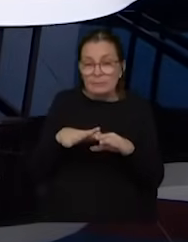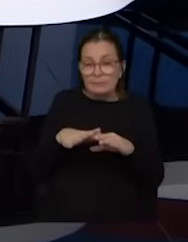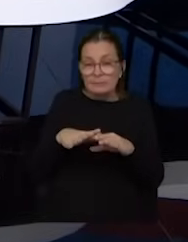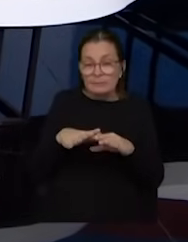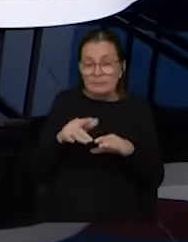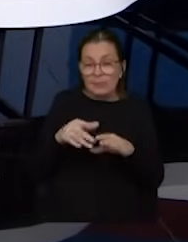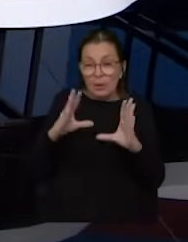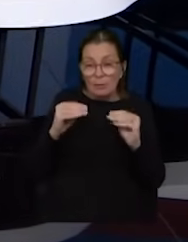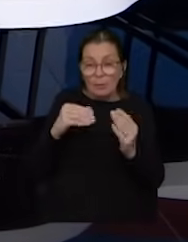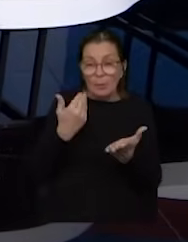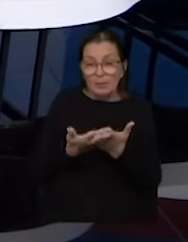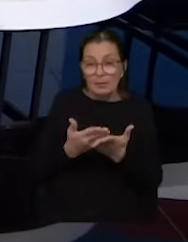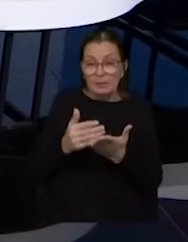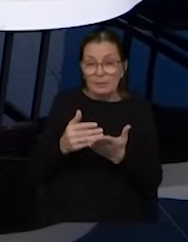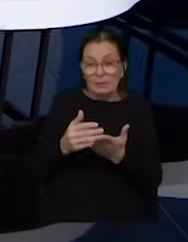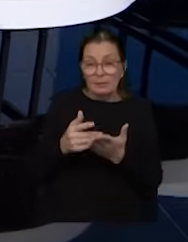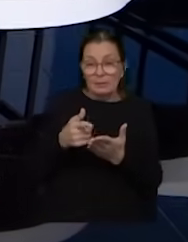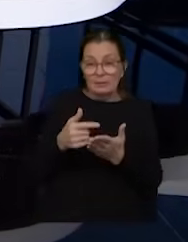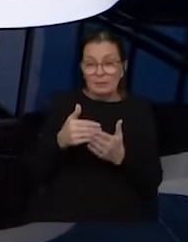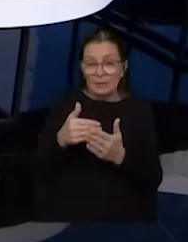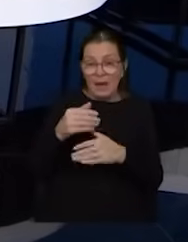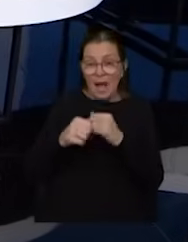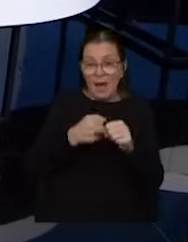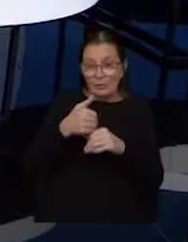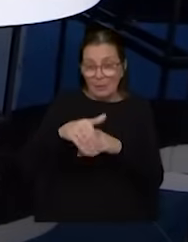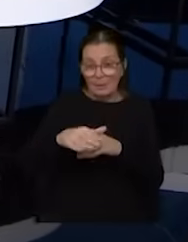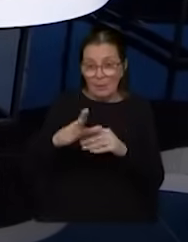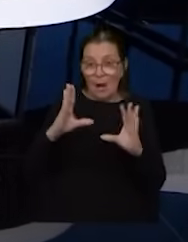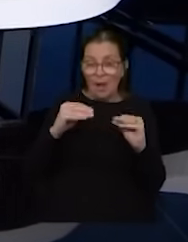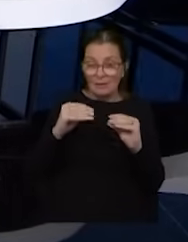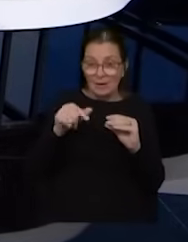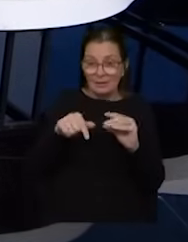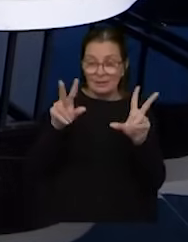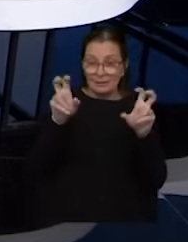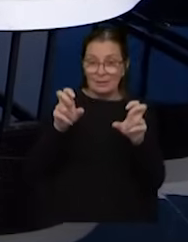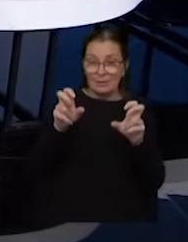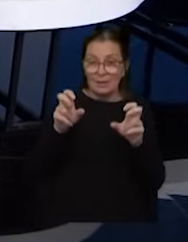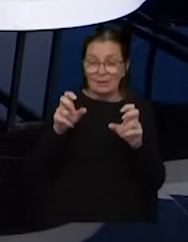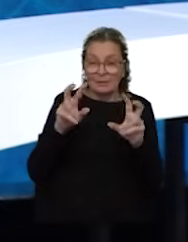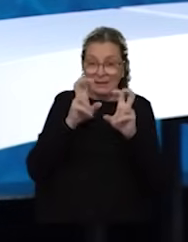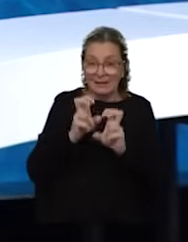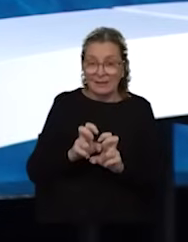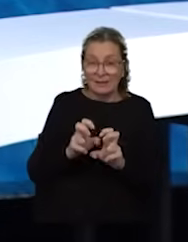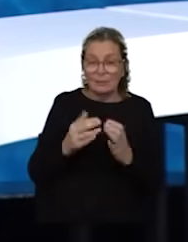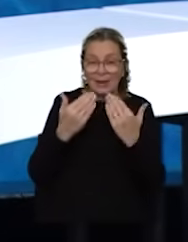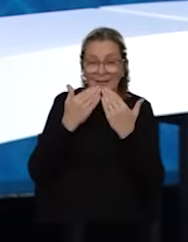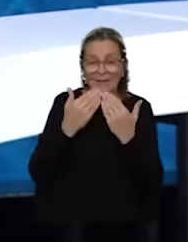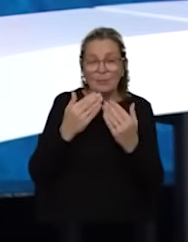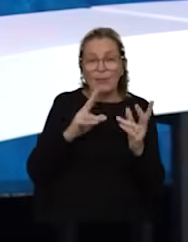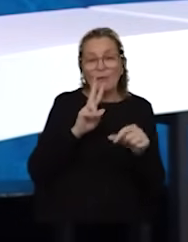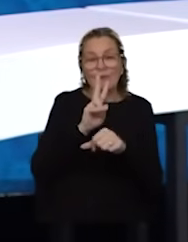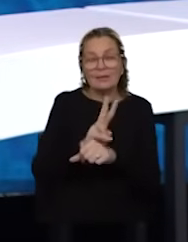Bueno pero cuando hablemos de propuestas más adante es un año largo este electoral Ahí vamos a seguir vamos a encarar cada tema y cada eje y lo vamos a analizar betiana te agradecemos mucho la